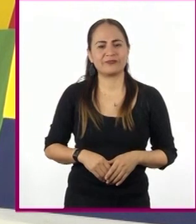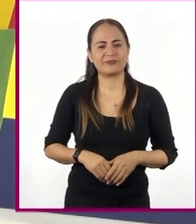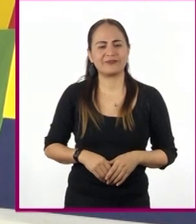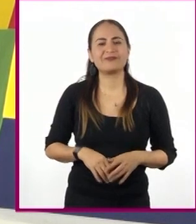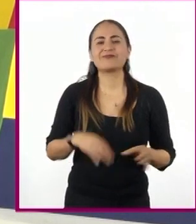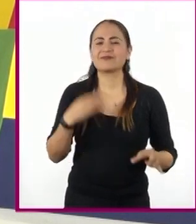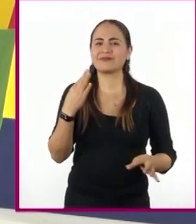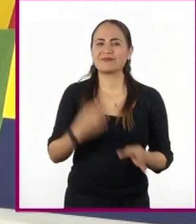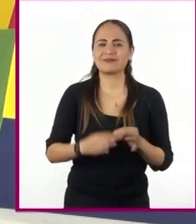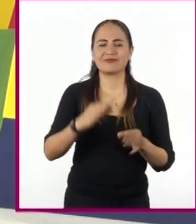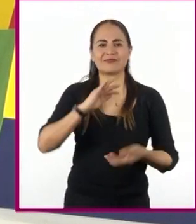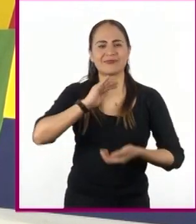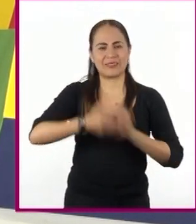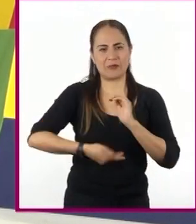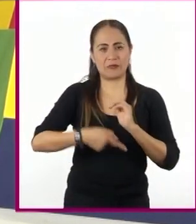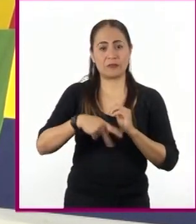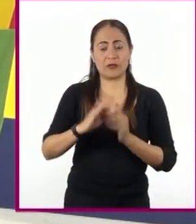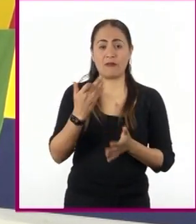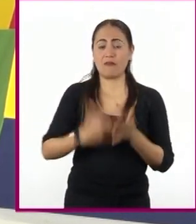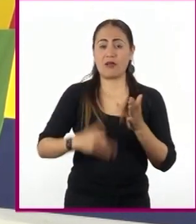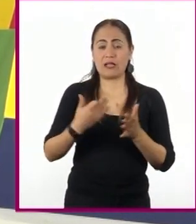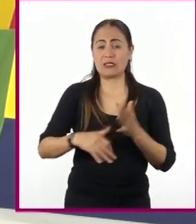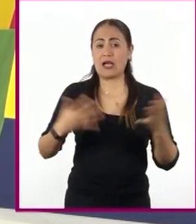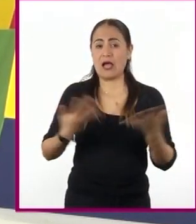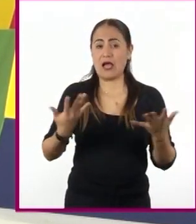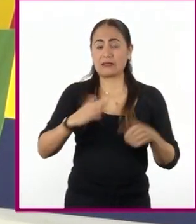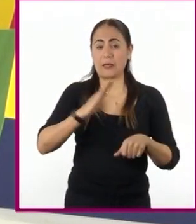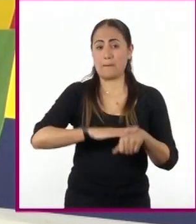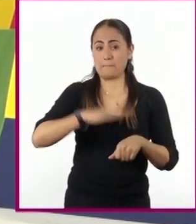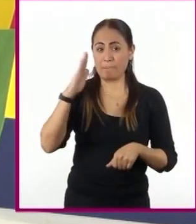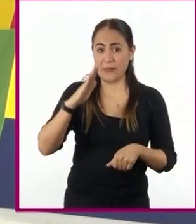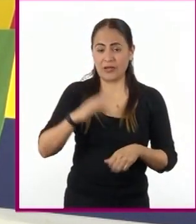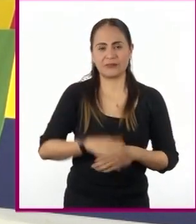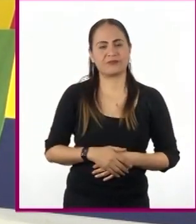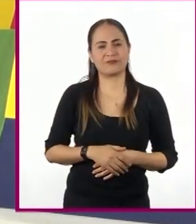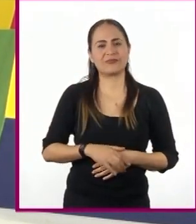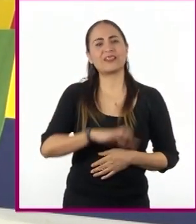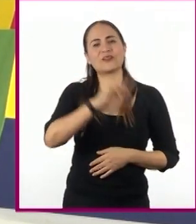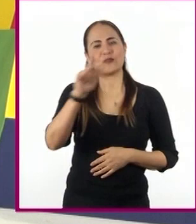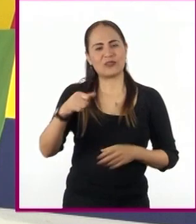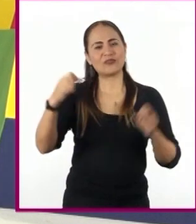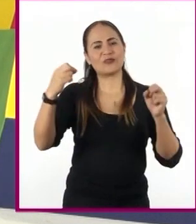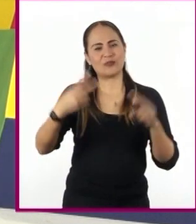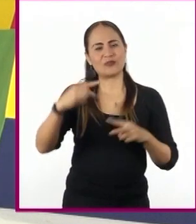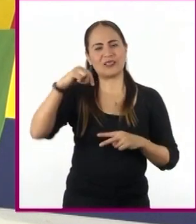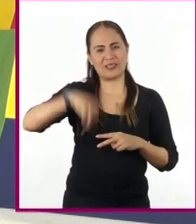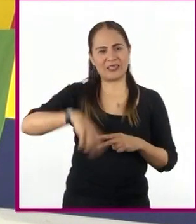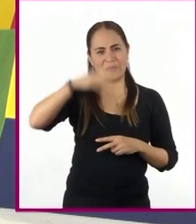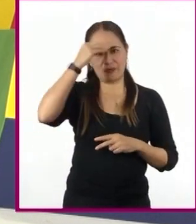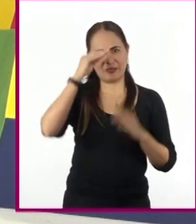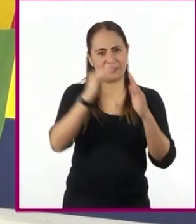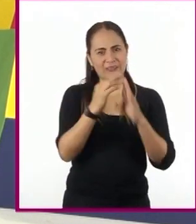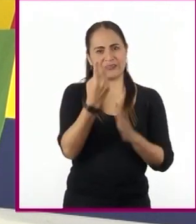Listo, terminamos. Pero aún nos queda mucho por explorar y descubrir, así que nos vemos pronto aquí en Aprende en Casa 2.